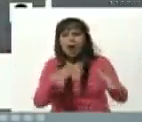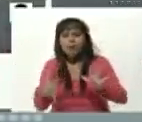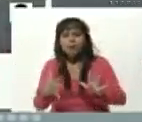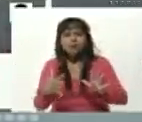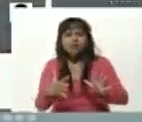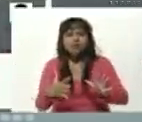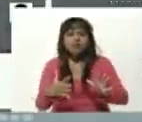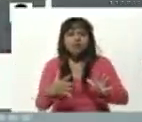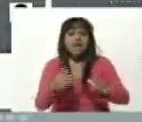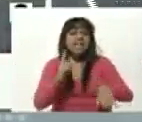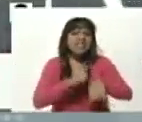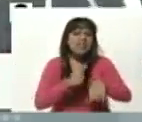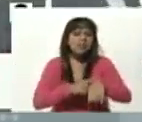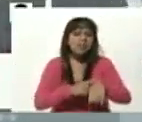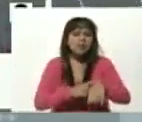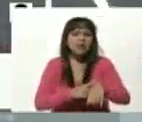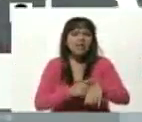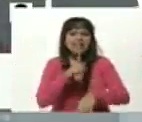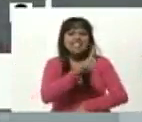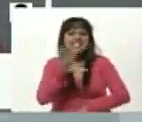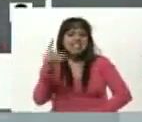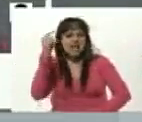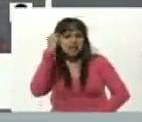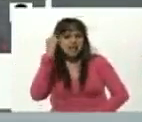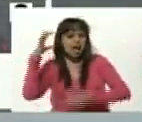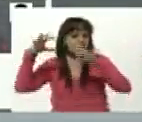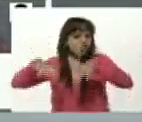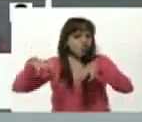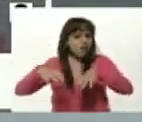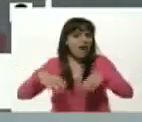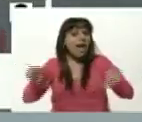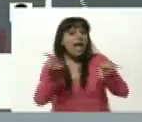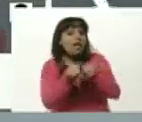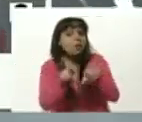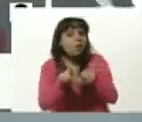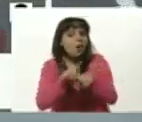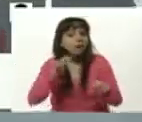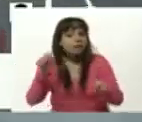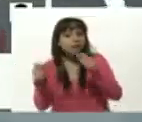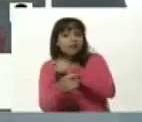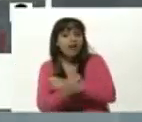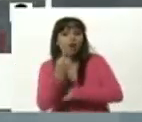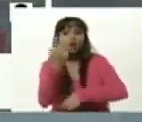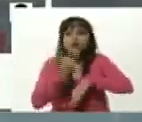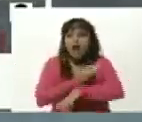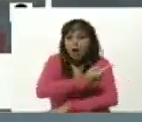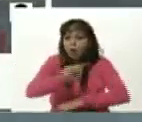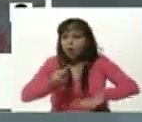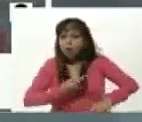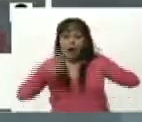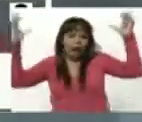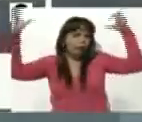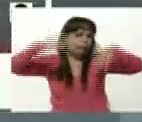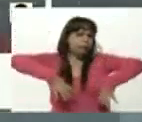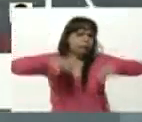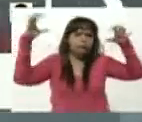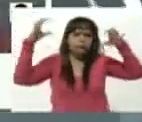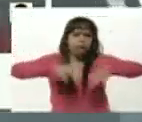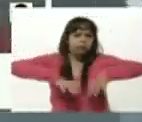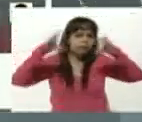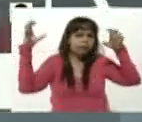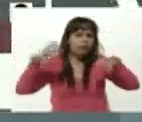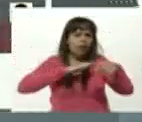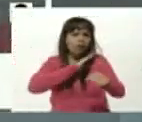en un periodo de lluvia cae en 15 días, cayó en casi una hora en lo que es